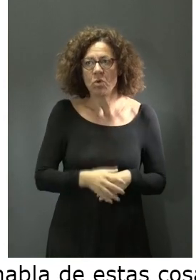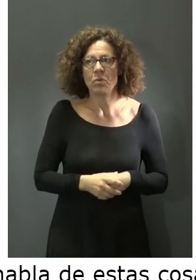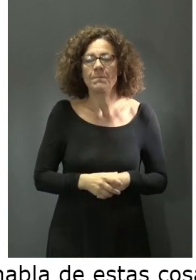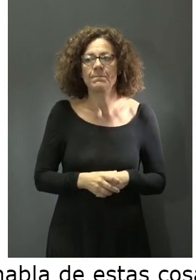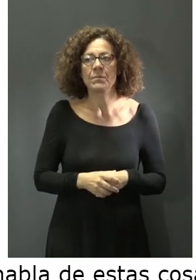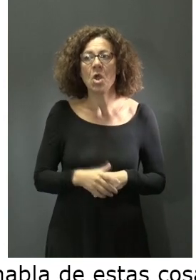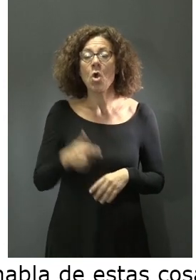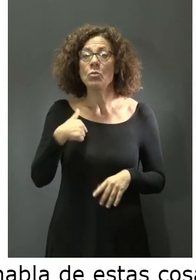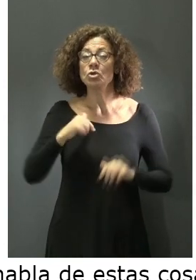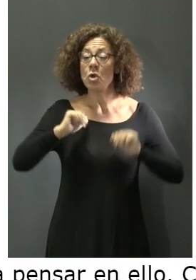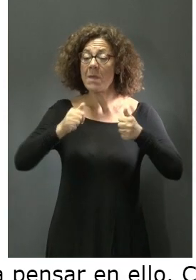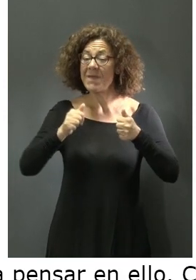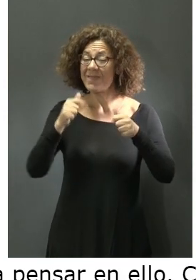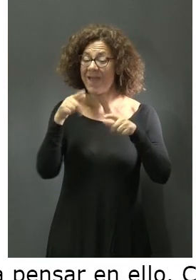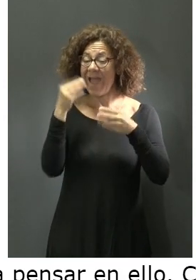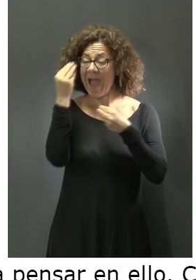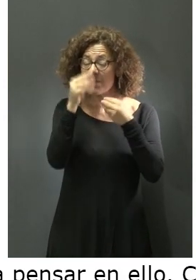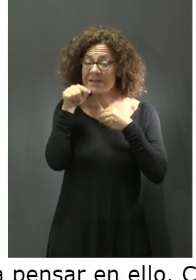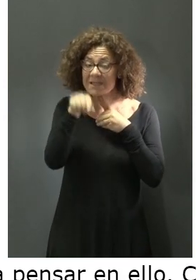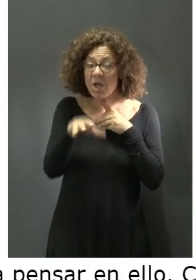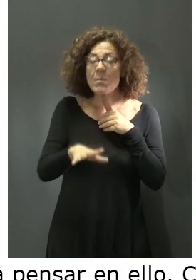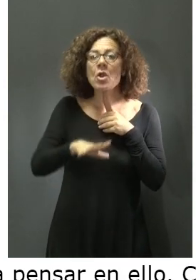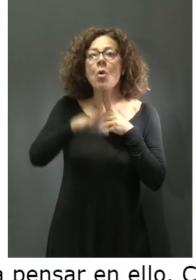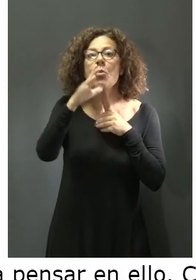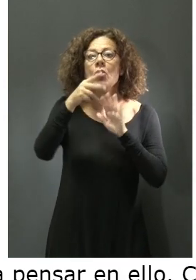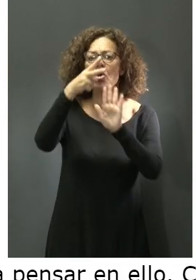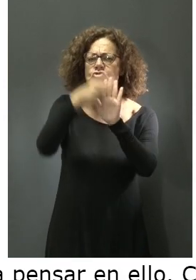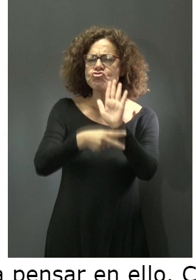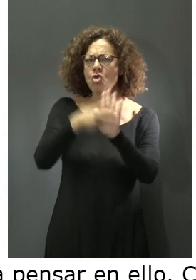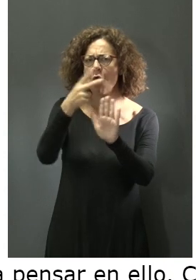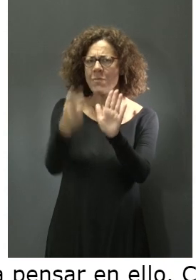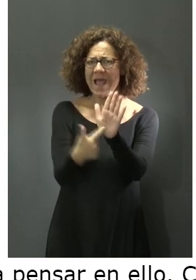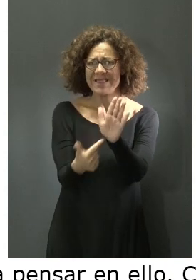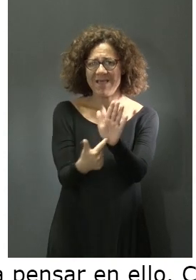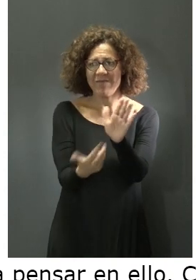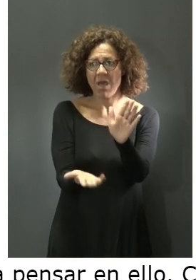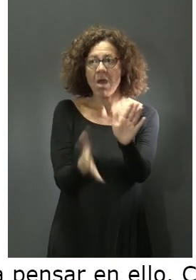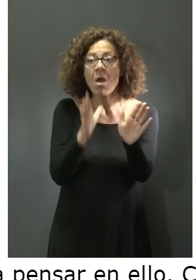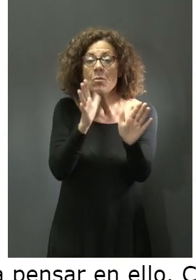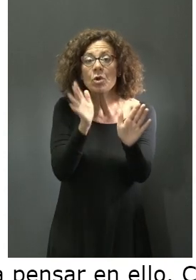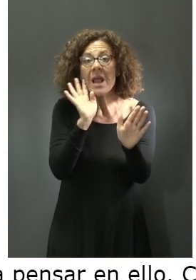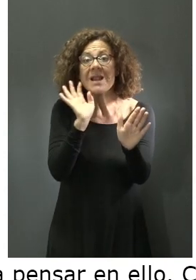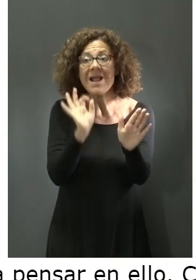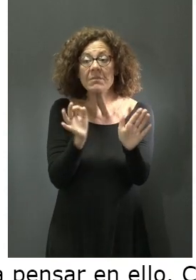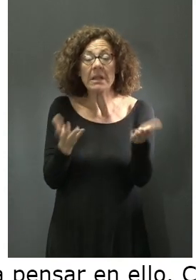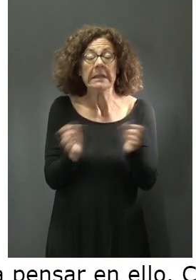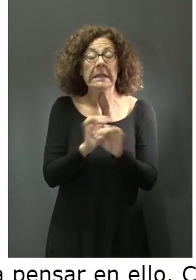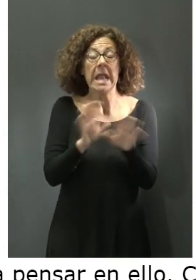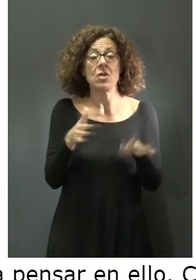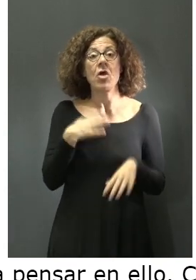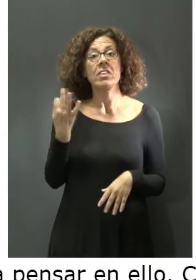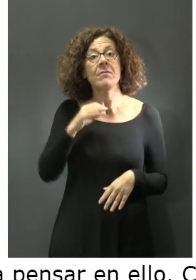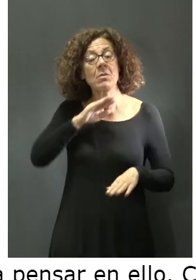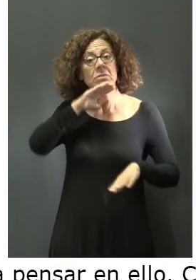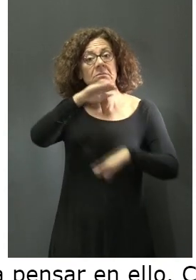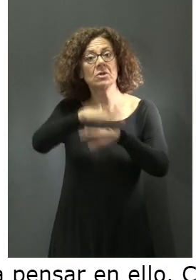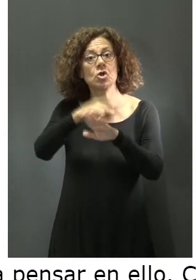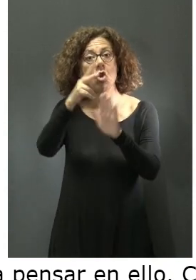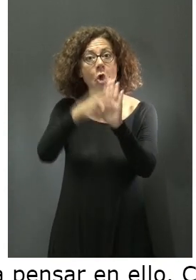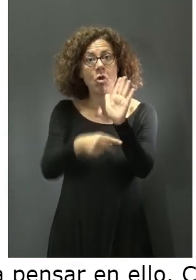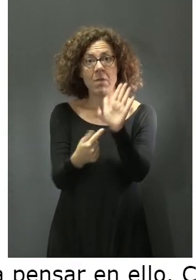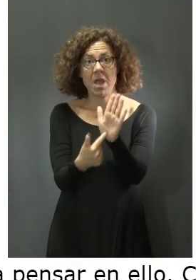Pues empecé a pensar en ello, pero por la normativa. ¿Ah, Porque sí? realmente, claro, teníamos que cumplir una